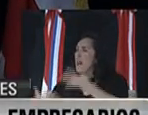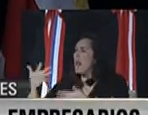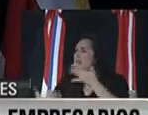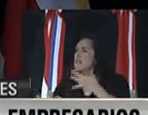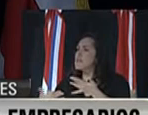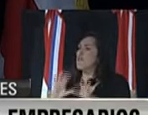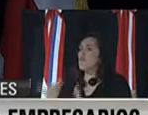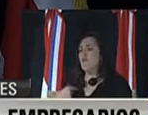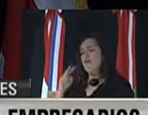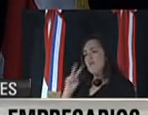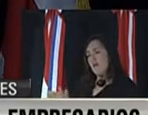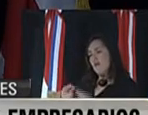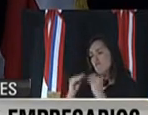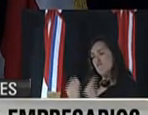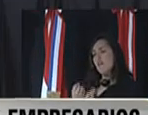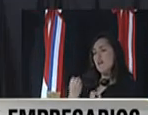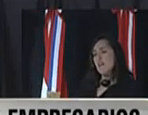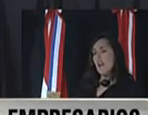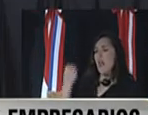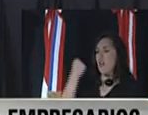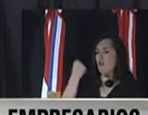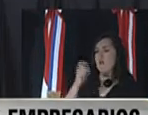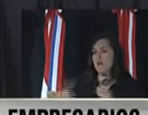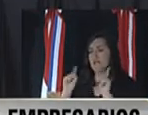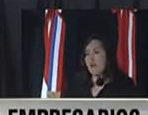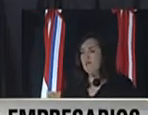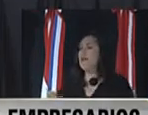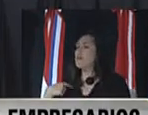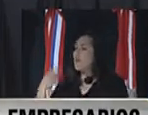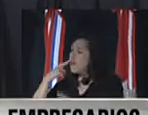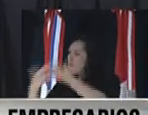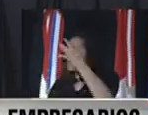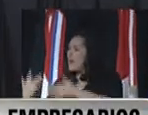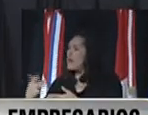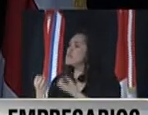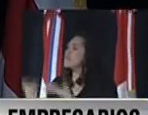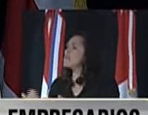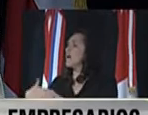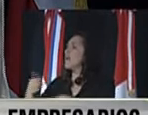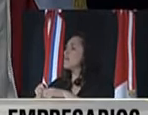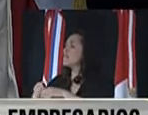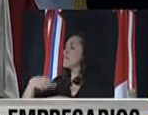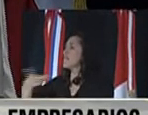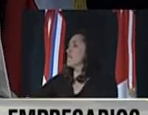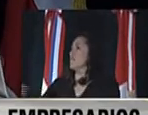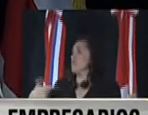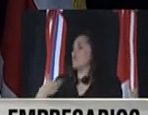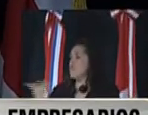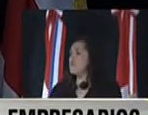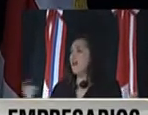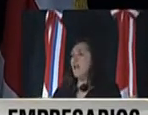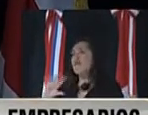sean evaluados desde lo económico y lo financiero, sino desde lo social, buscando la eficiencia, buscando el